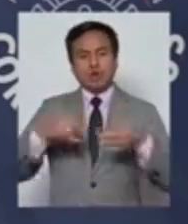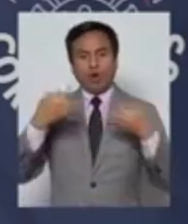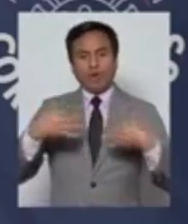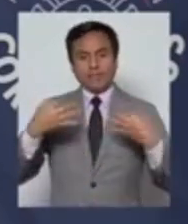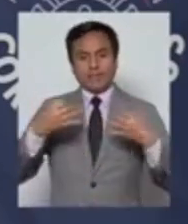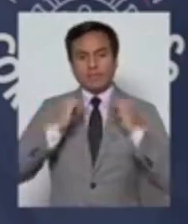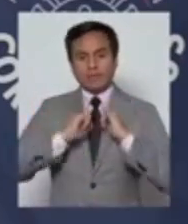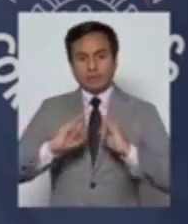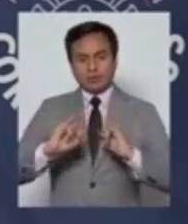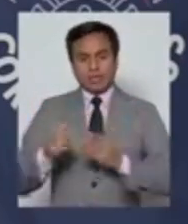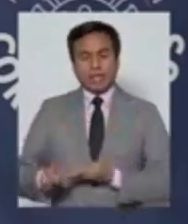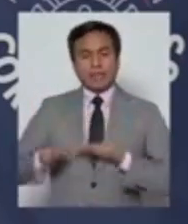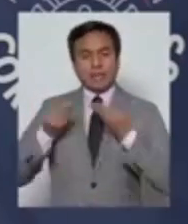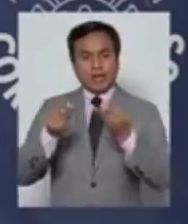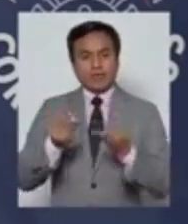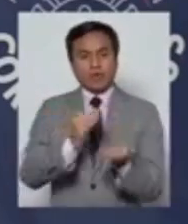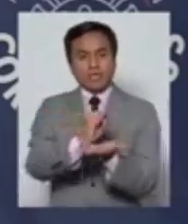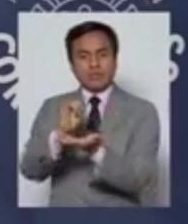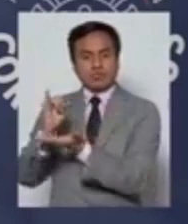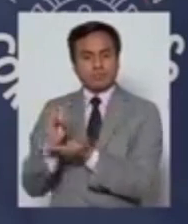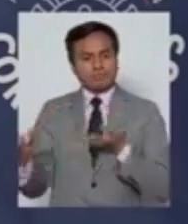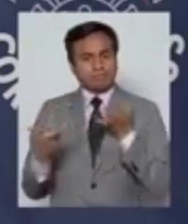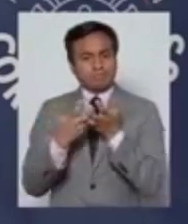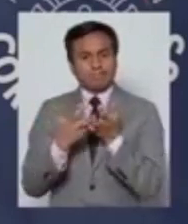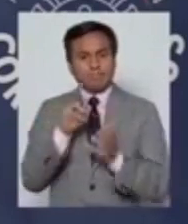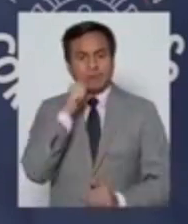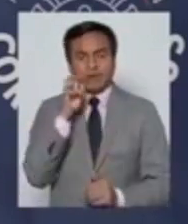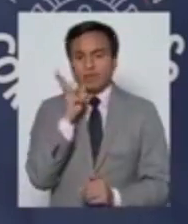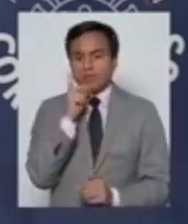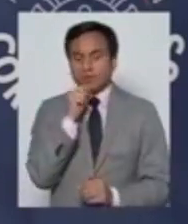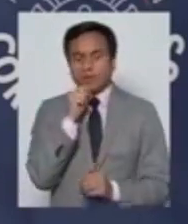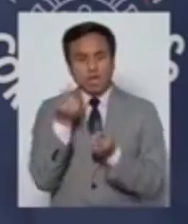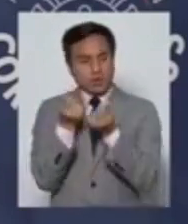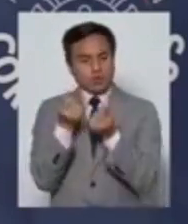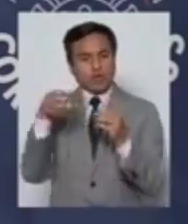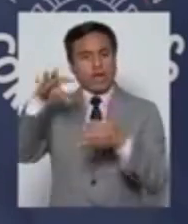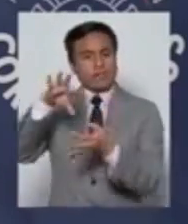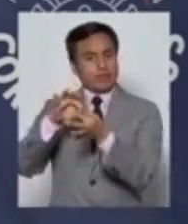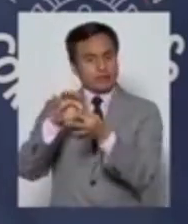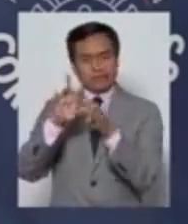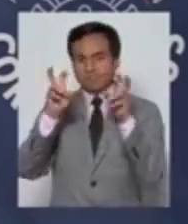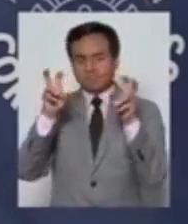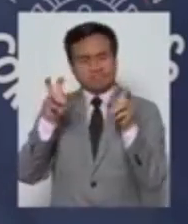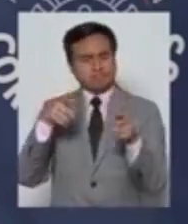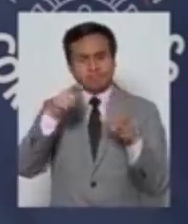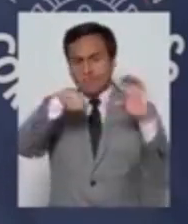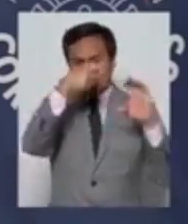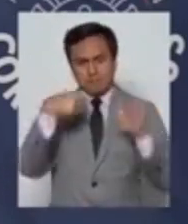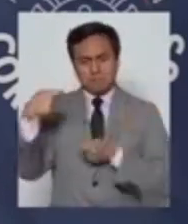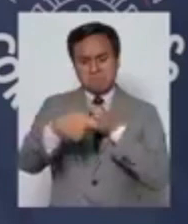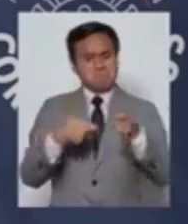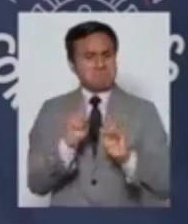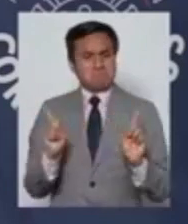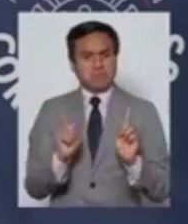oficial que nos han entregado los organismos pertinentes es que no hay ningún recurso involucrado en este video